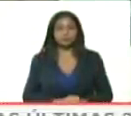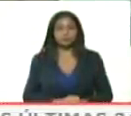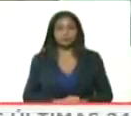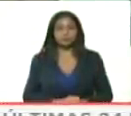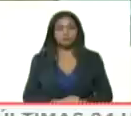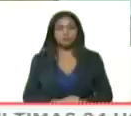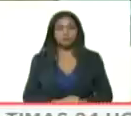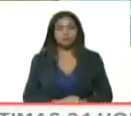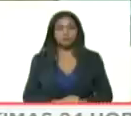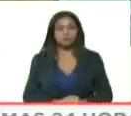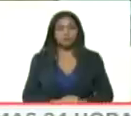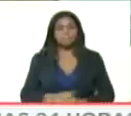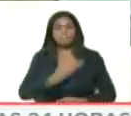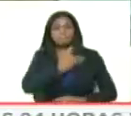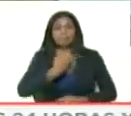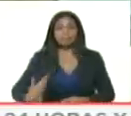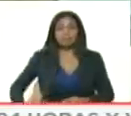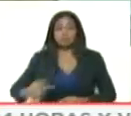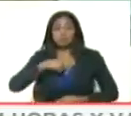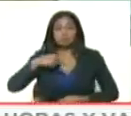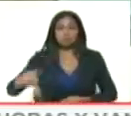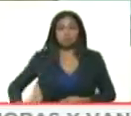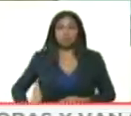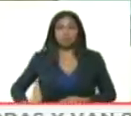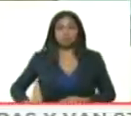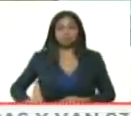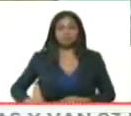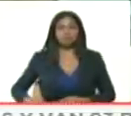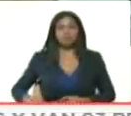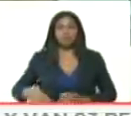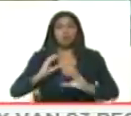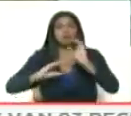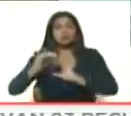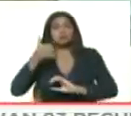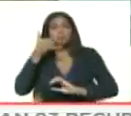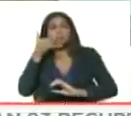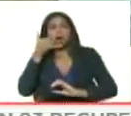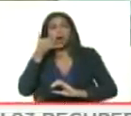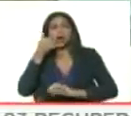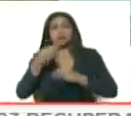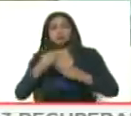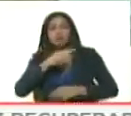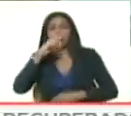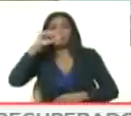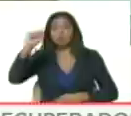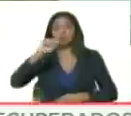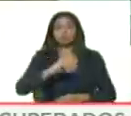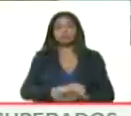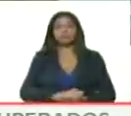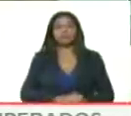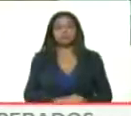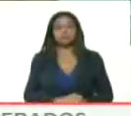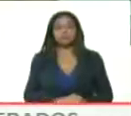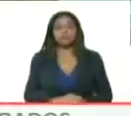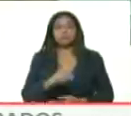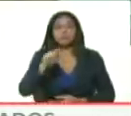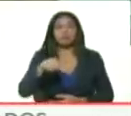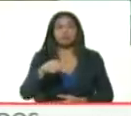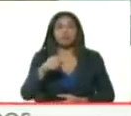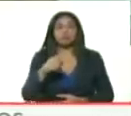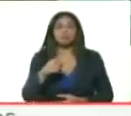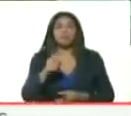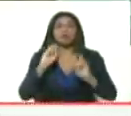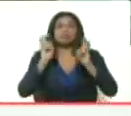El presidente Xi Jinping, en su conversación con el presidente Nicolás Maduro, también hablaron de